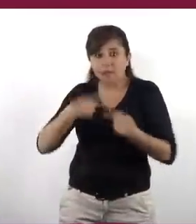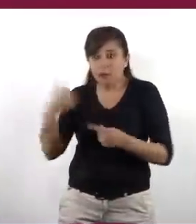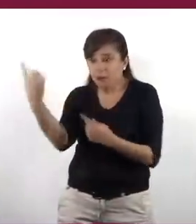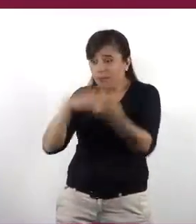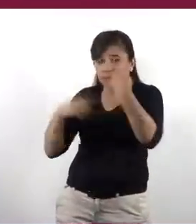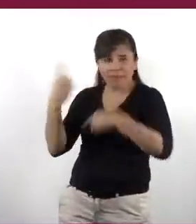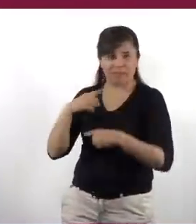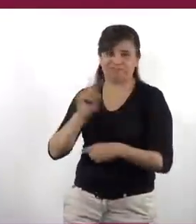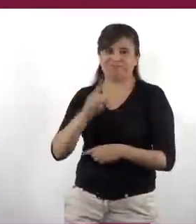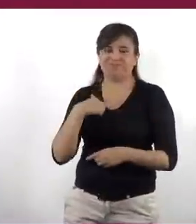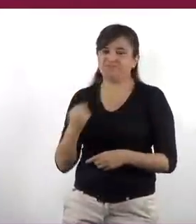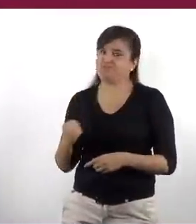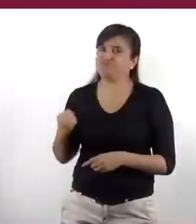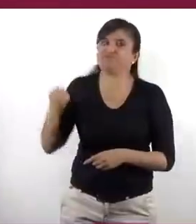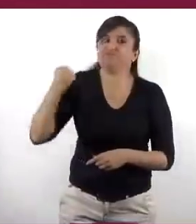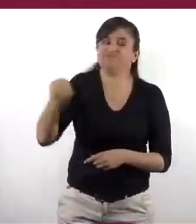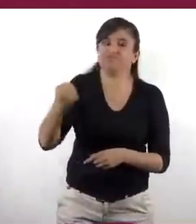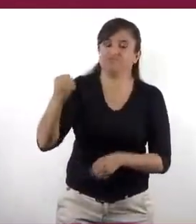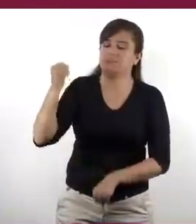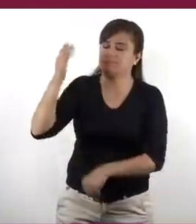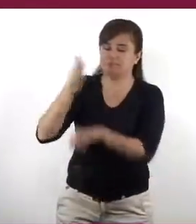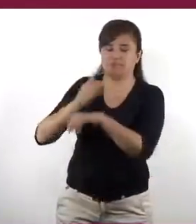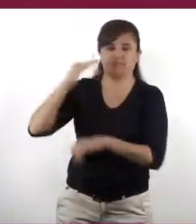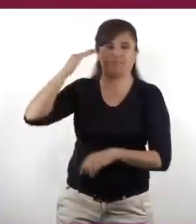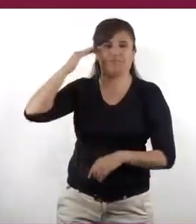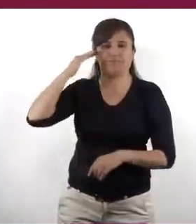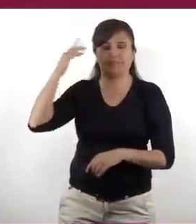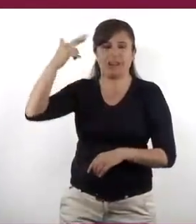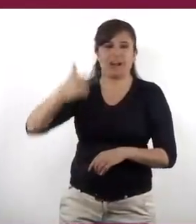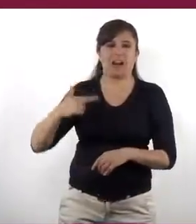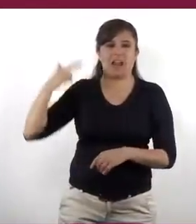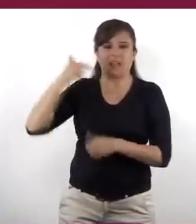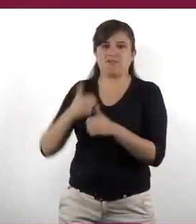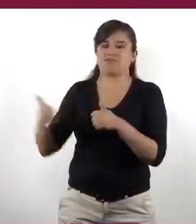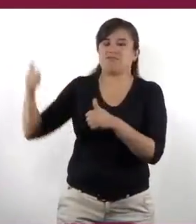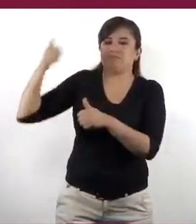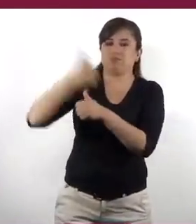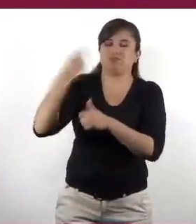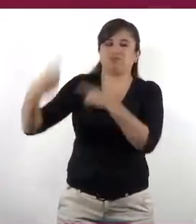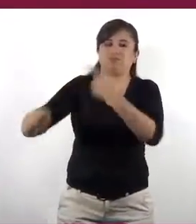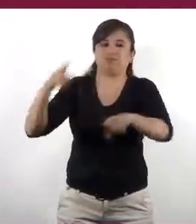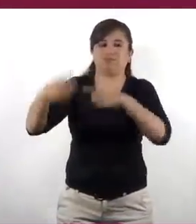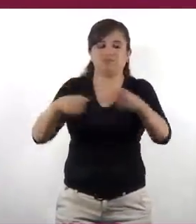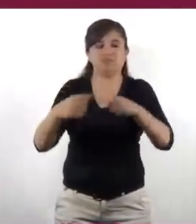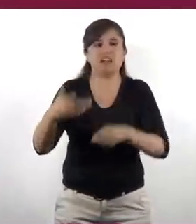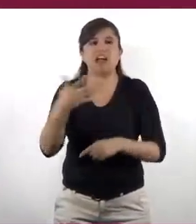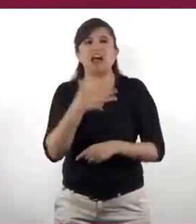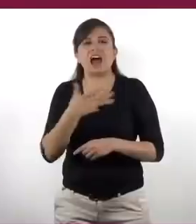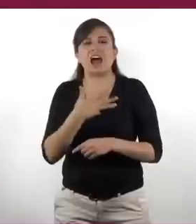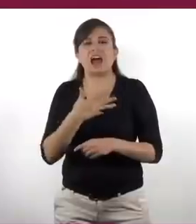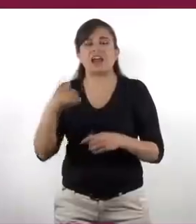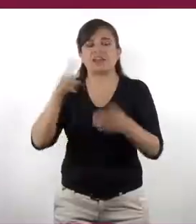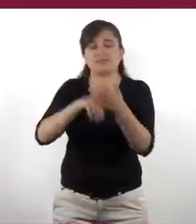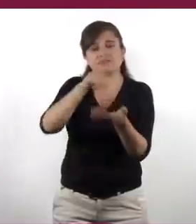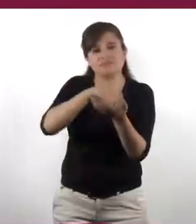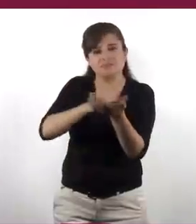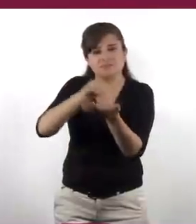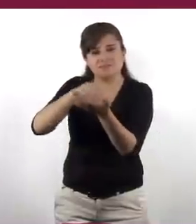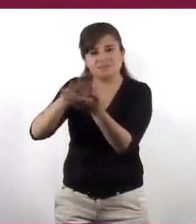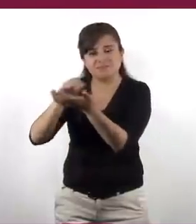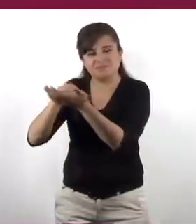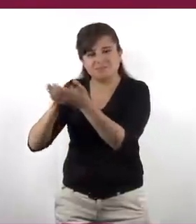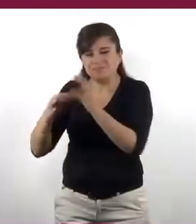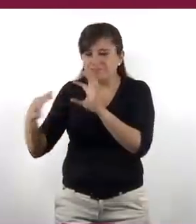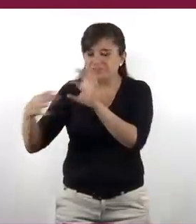corporaciones, con la finalidad de imponer la autoridad real por encima de estos cuerpos que habían establecido sus redes